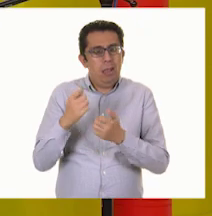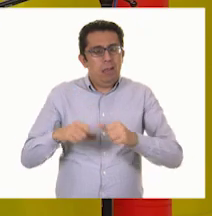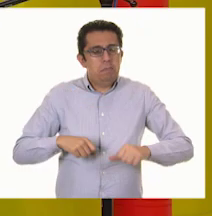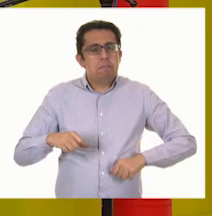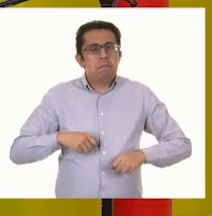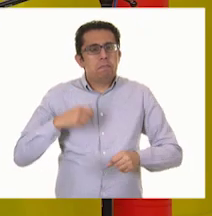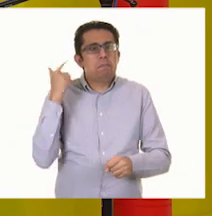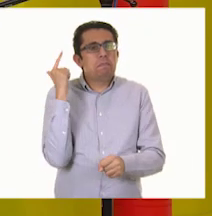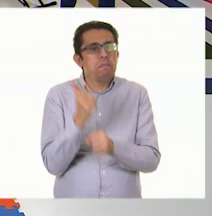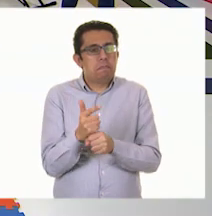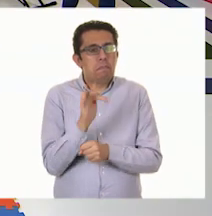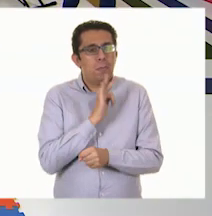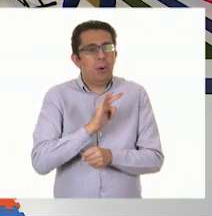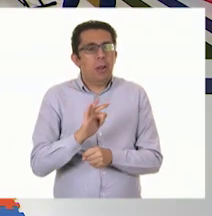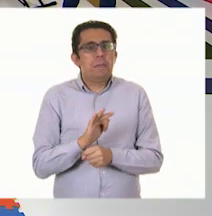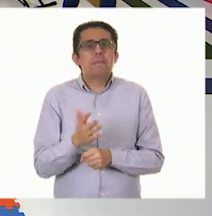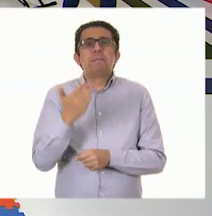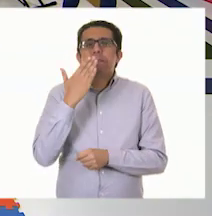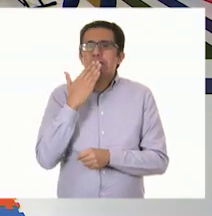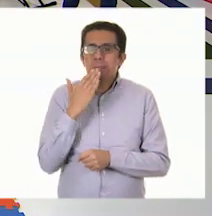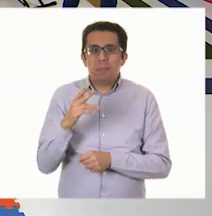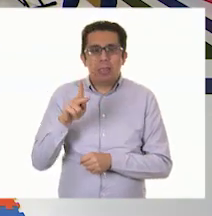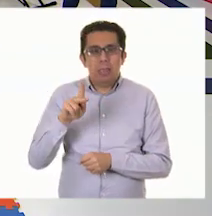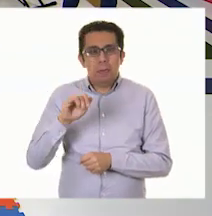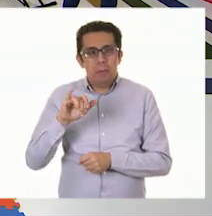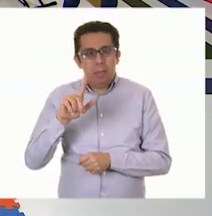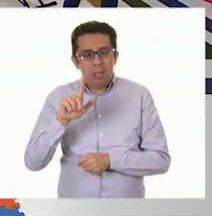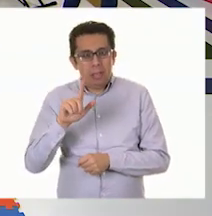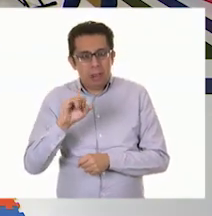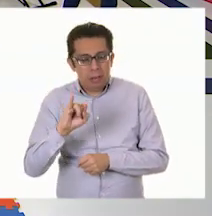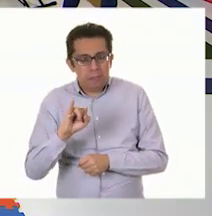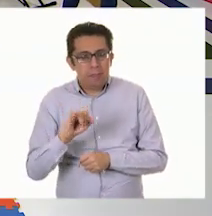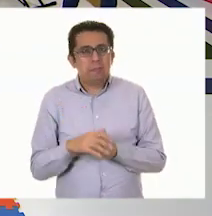cualidad. ¡Wow! Muy bien, Pili, te va ganando. Muy bien.